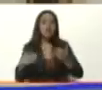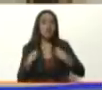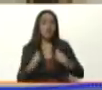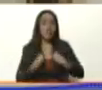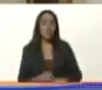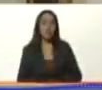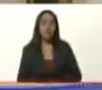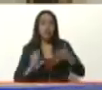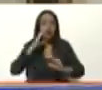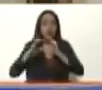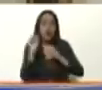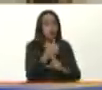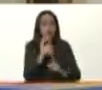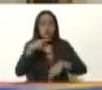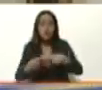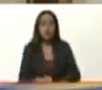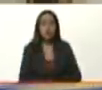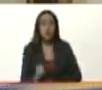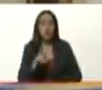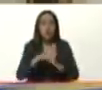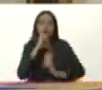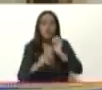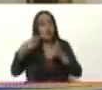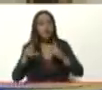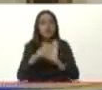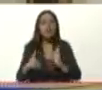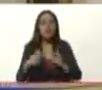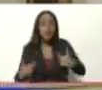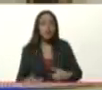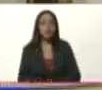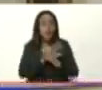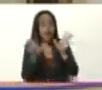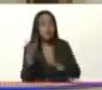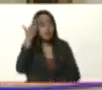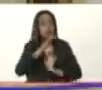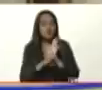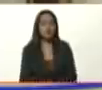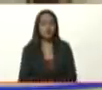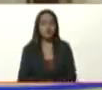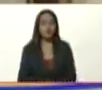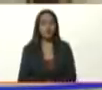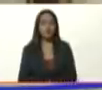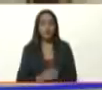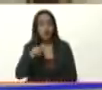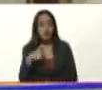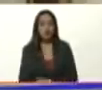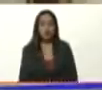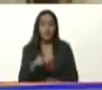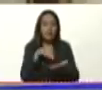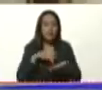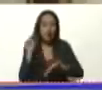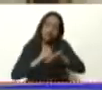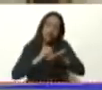Nosotros participamos como corredactores de esta Constitución. Debemos siempre recordarlo, a la juventud sobre